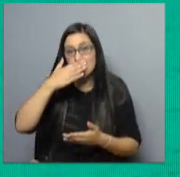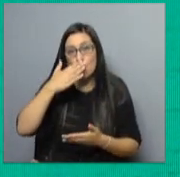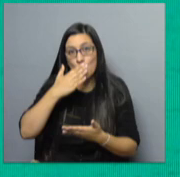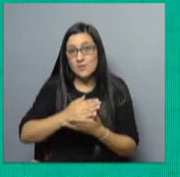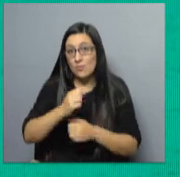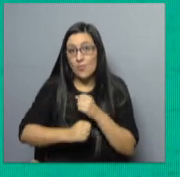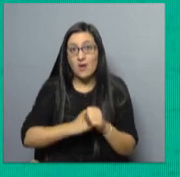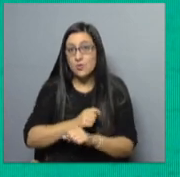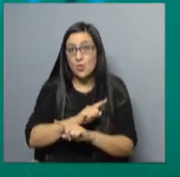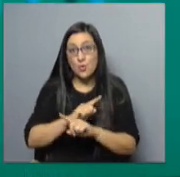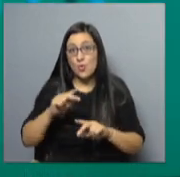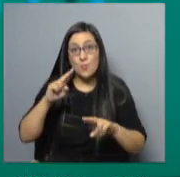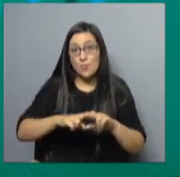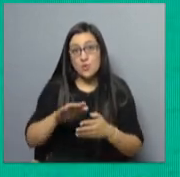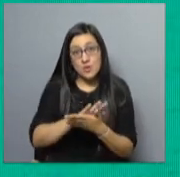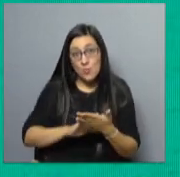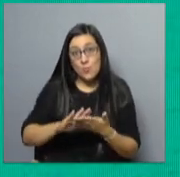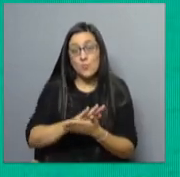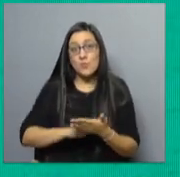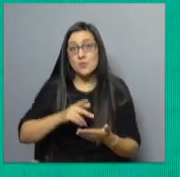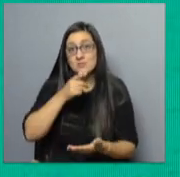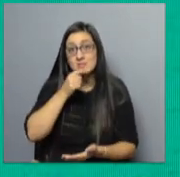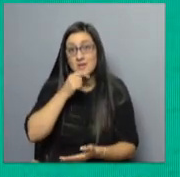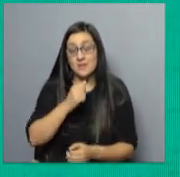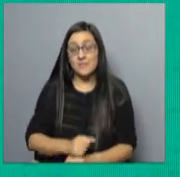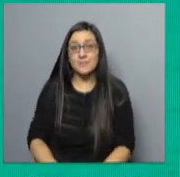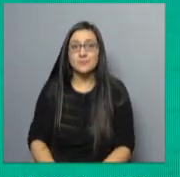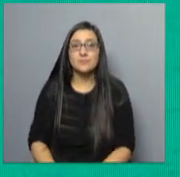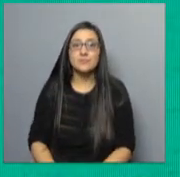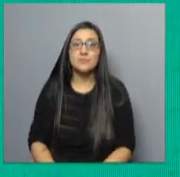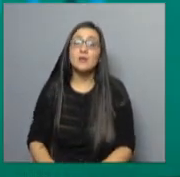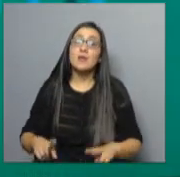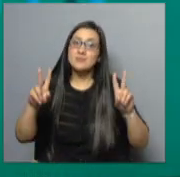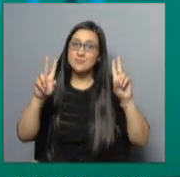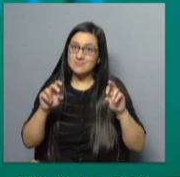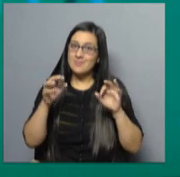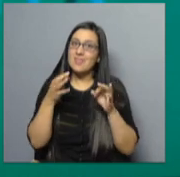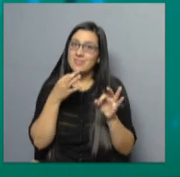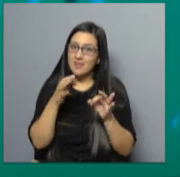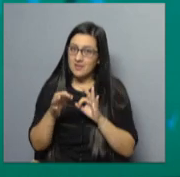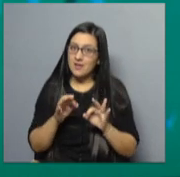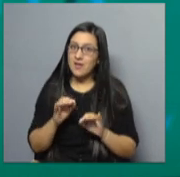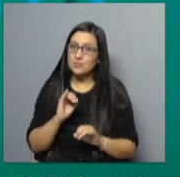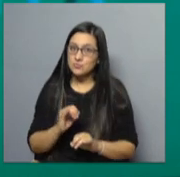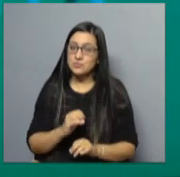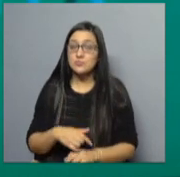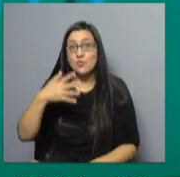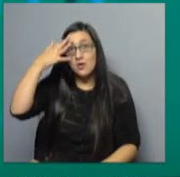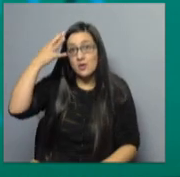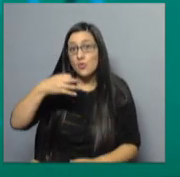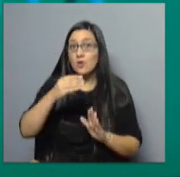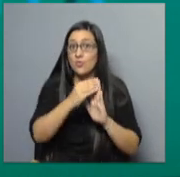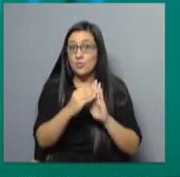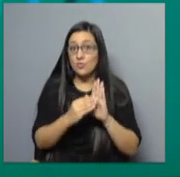pasó a manos de en ejercicio en su función si es un tema delicado es un tema muy delicado y yo creo que los datos